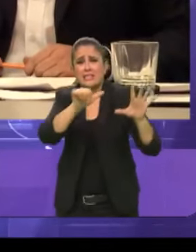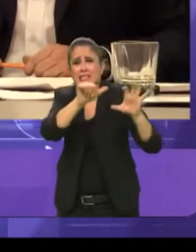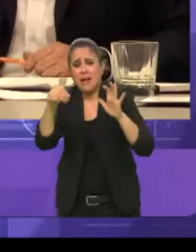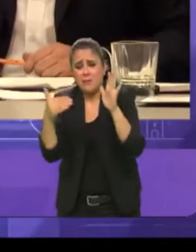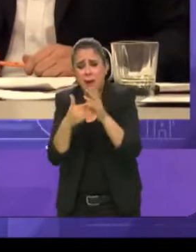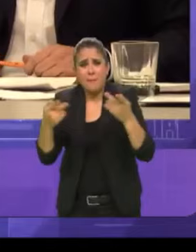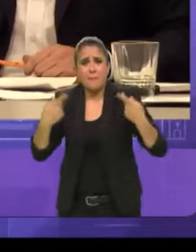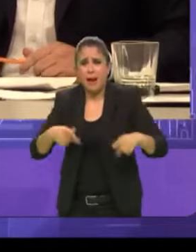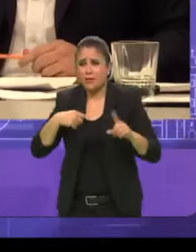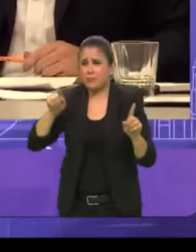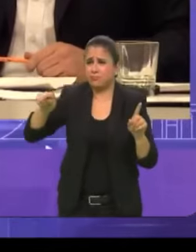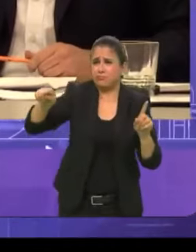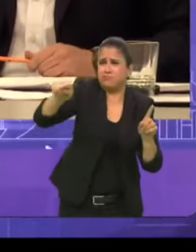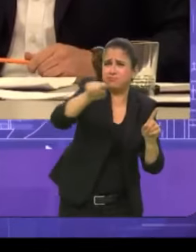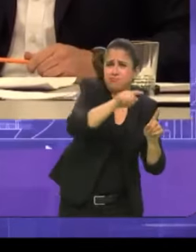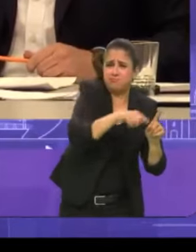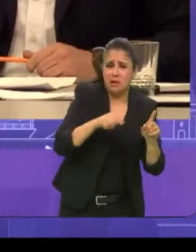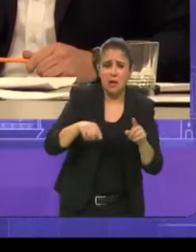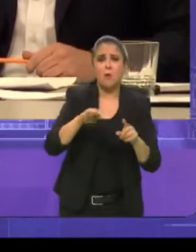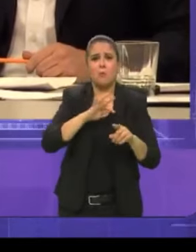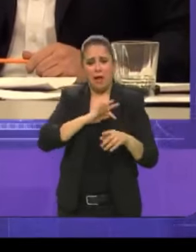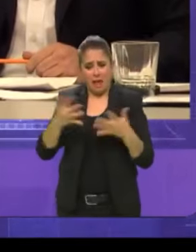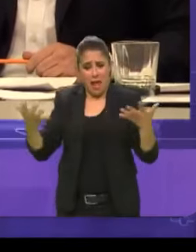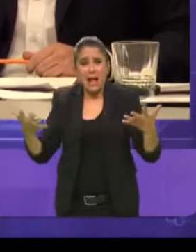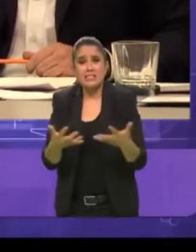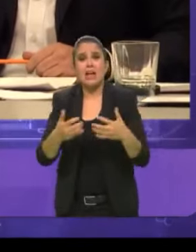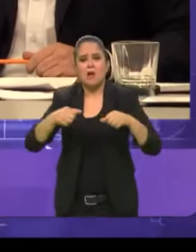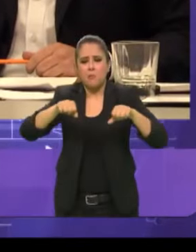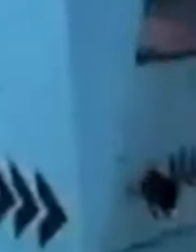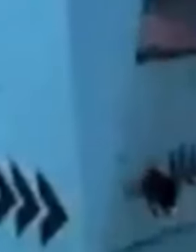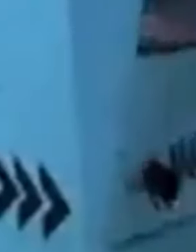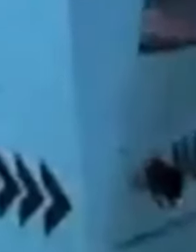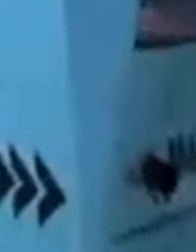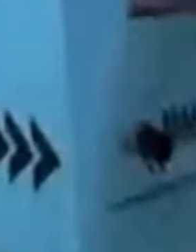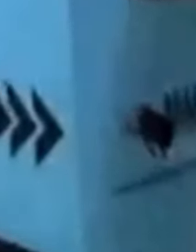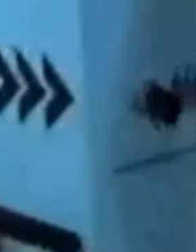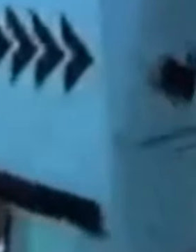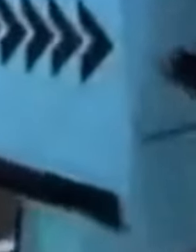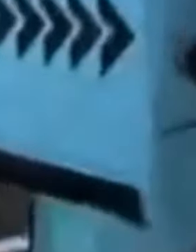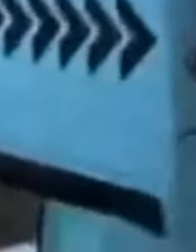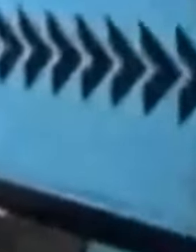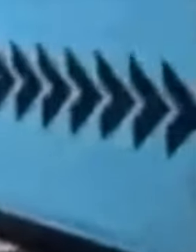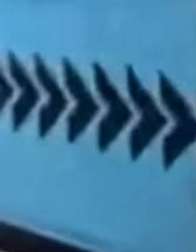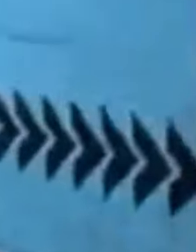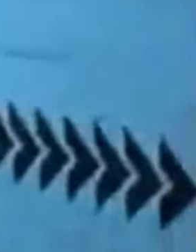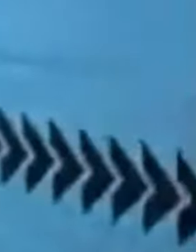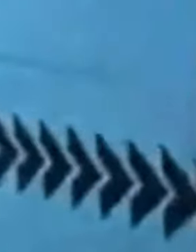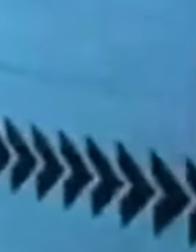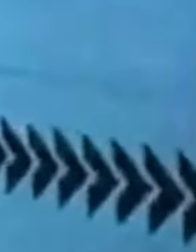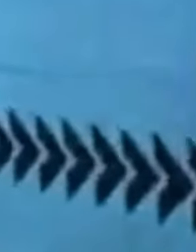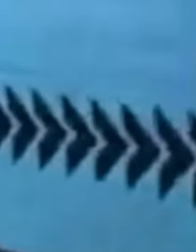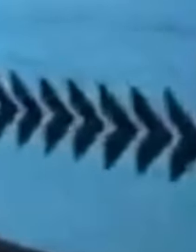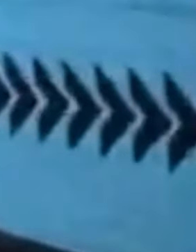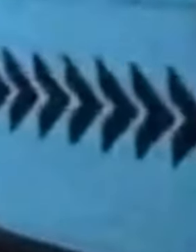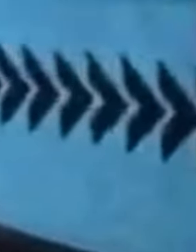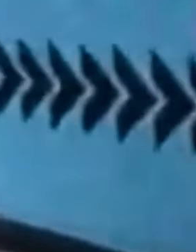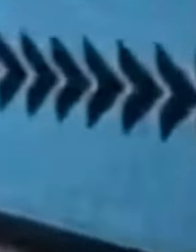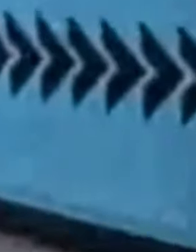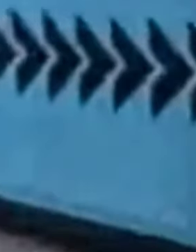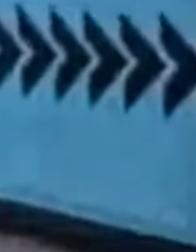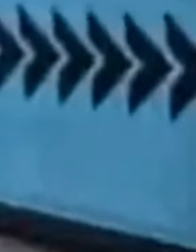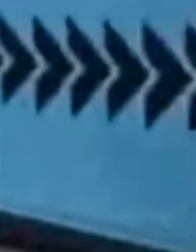personas que se mueven en esta ciudad sin contaminar en lo que hace al transporte el cablebús y el trolebús